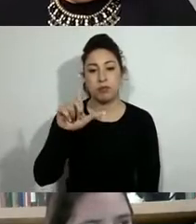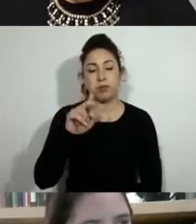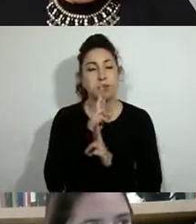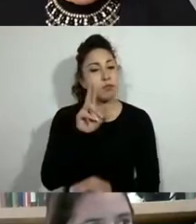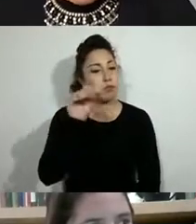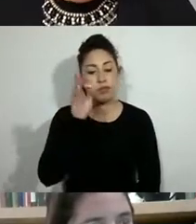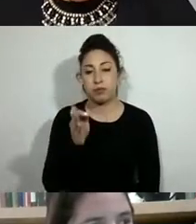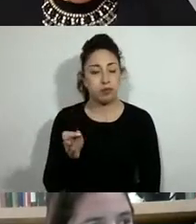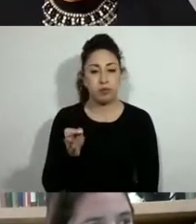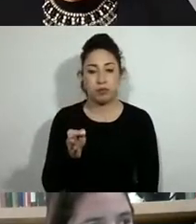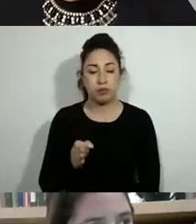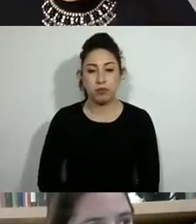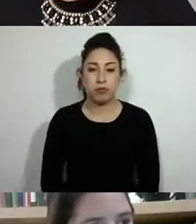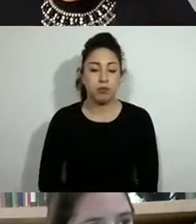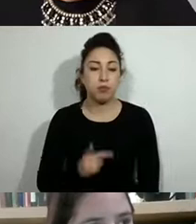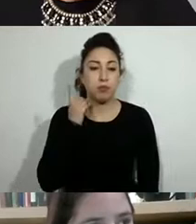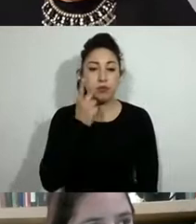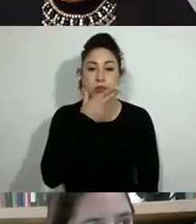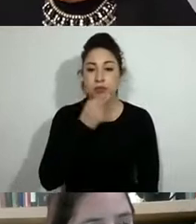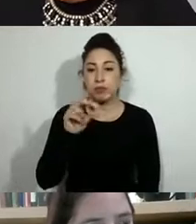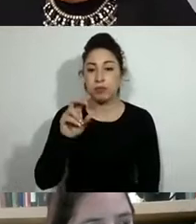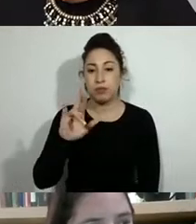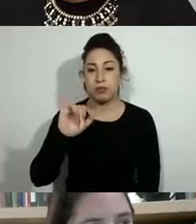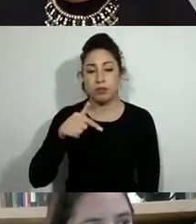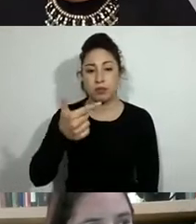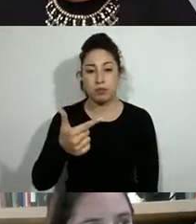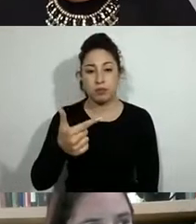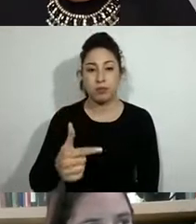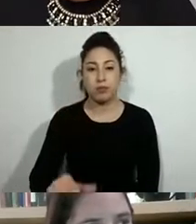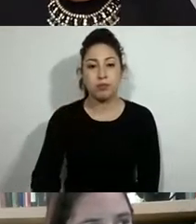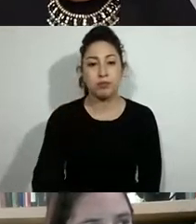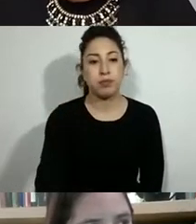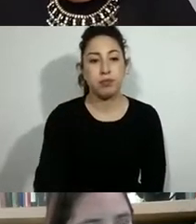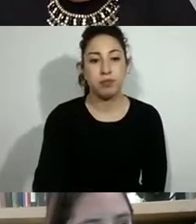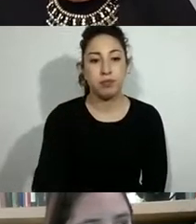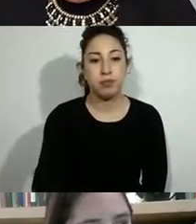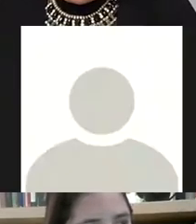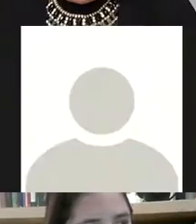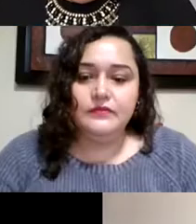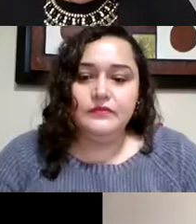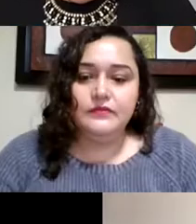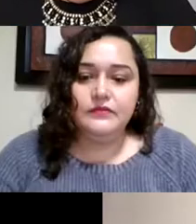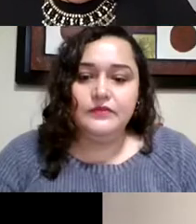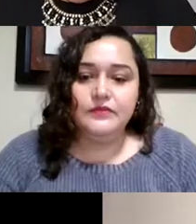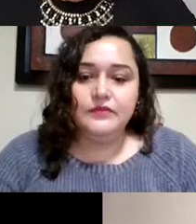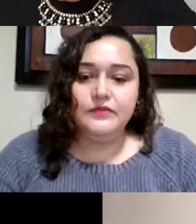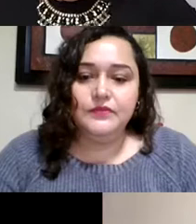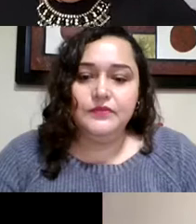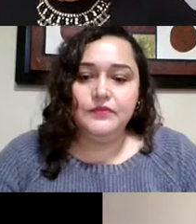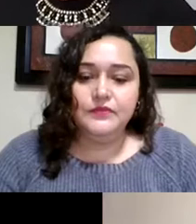contra. Diputado Federico Dorin Casar. Federico Dorin en contra del proyecto de orden del día